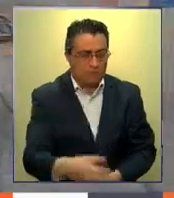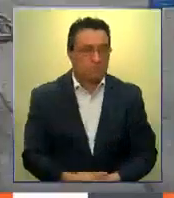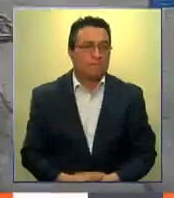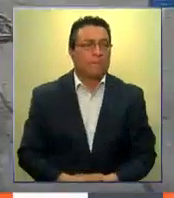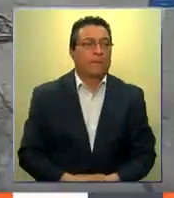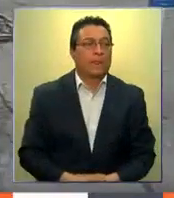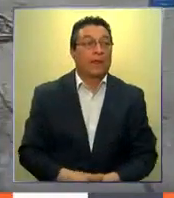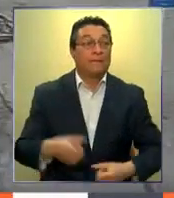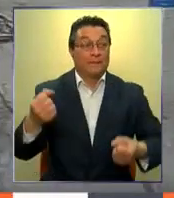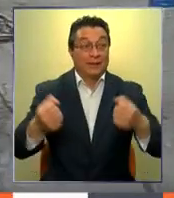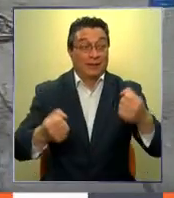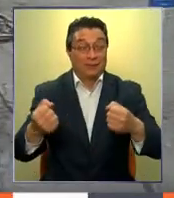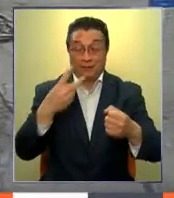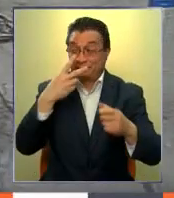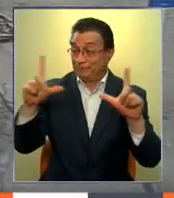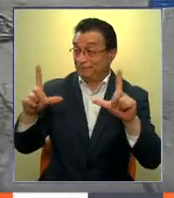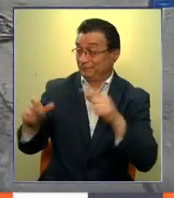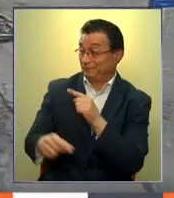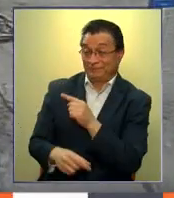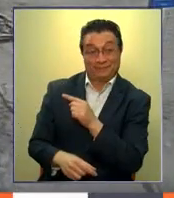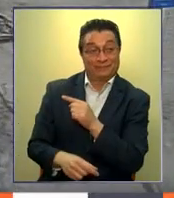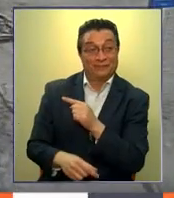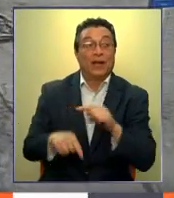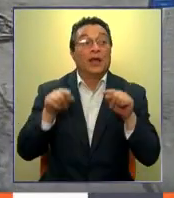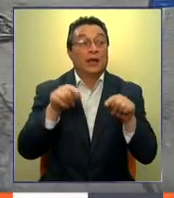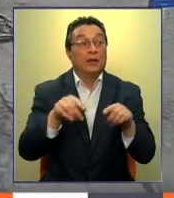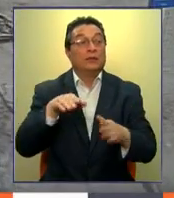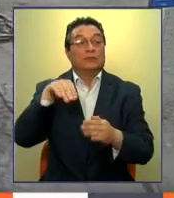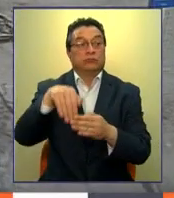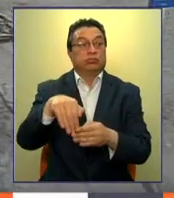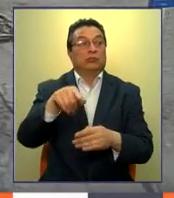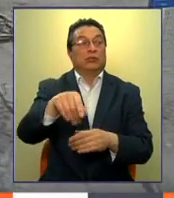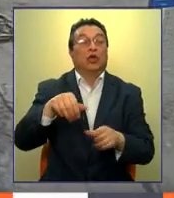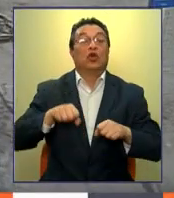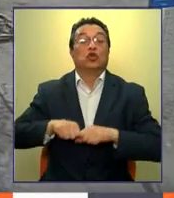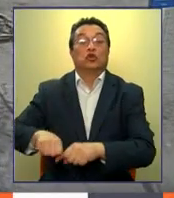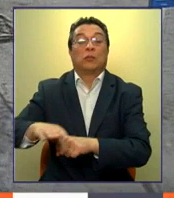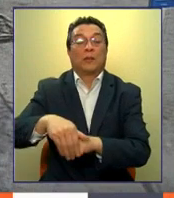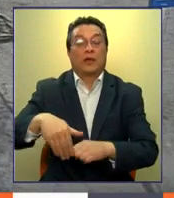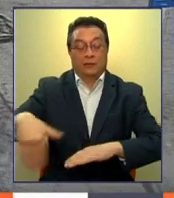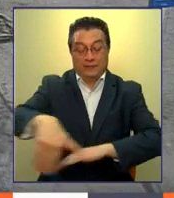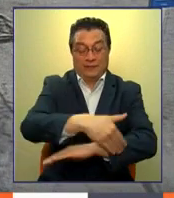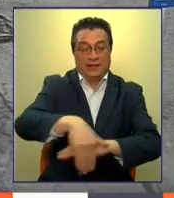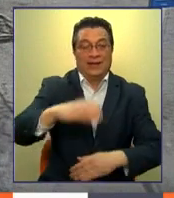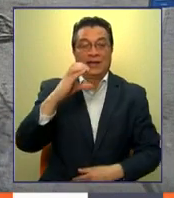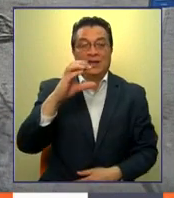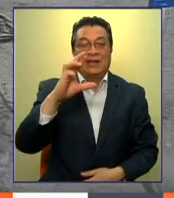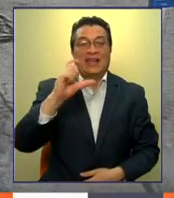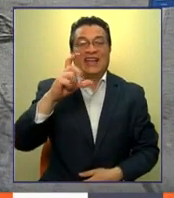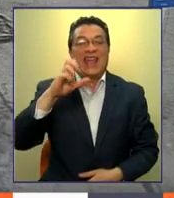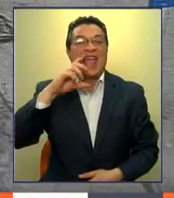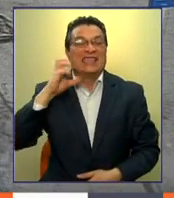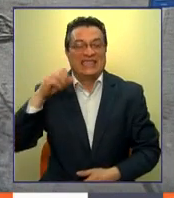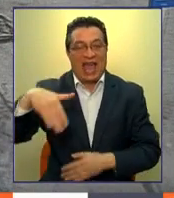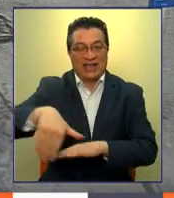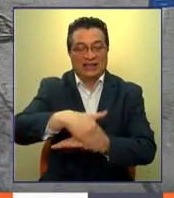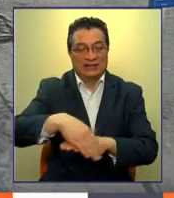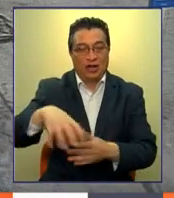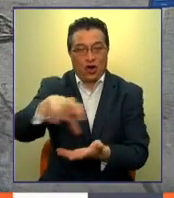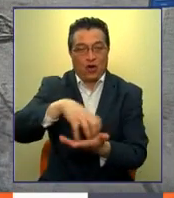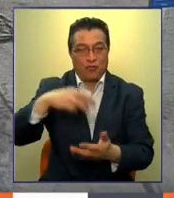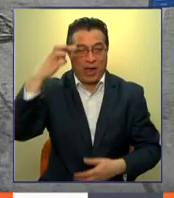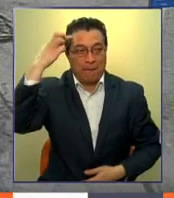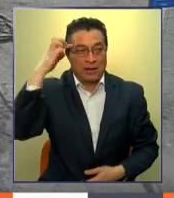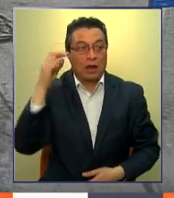el camión de valores que me en pantalla estaba detenido en este supermercado de avenida grecia con consistorial en la comuna de peñalolén mientras los